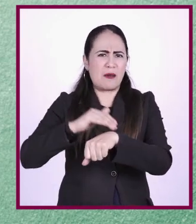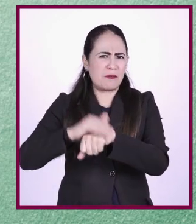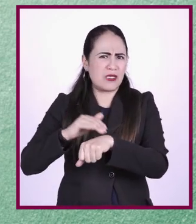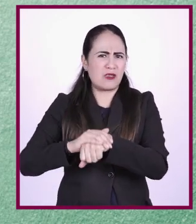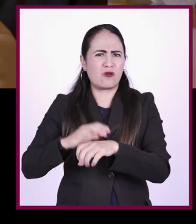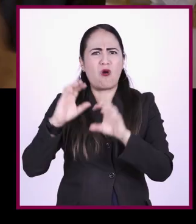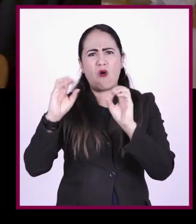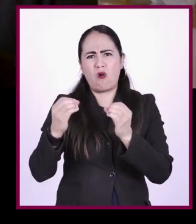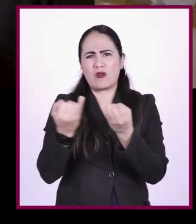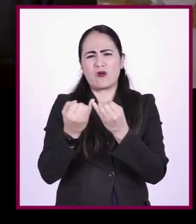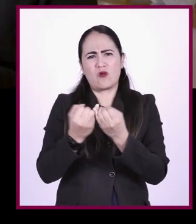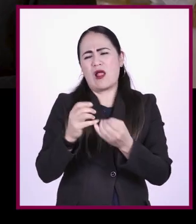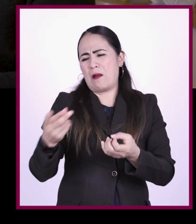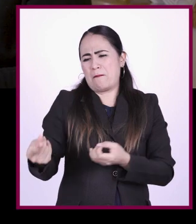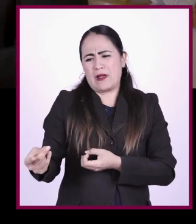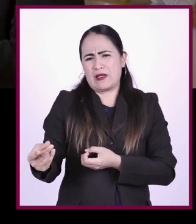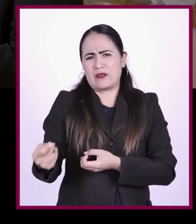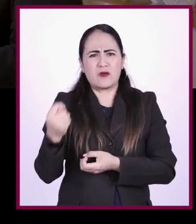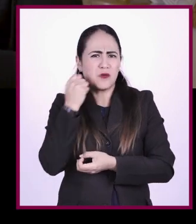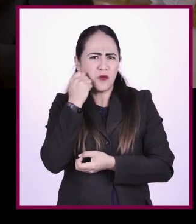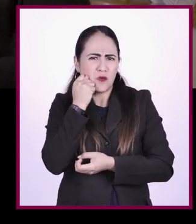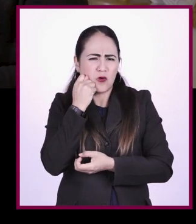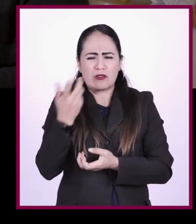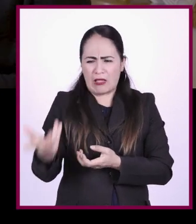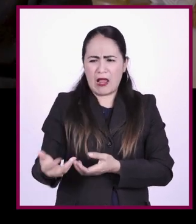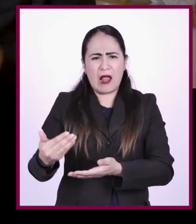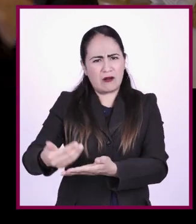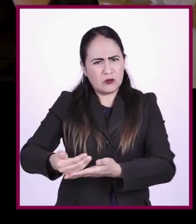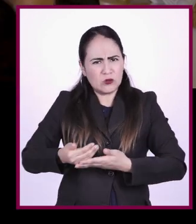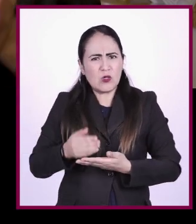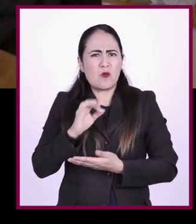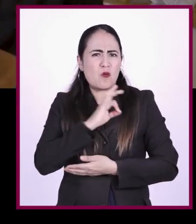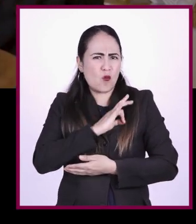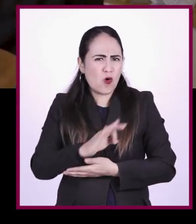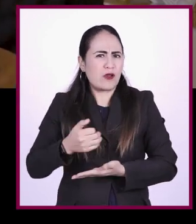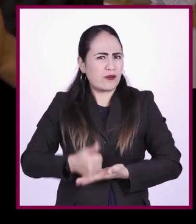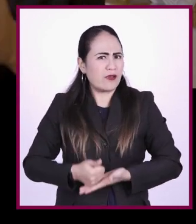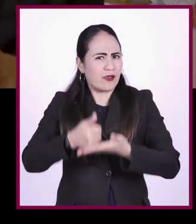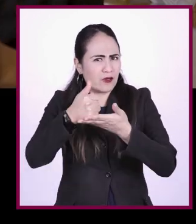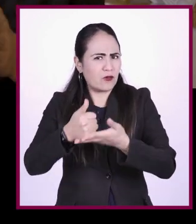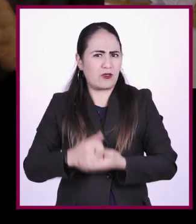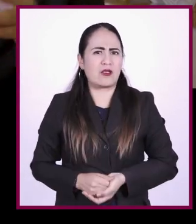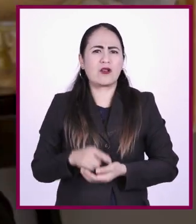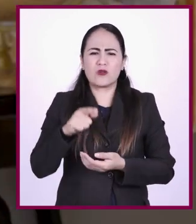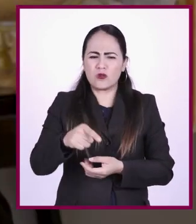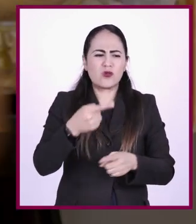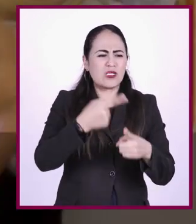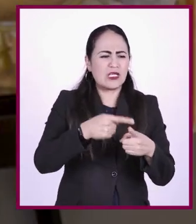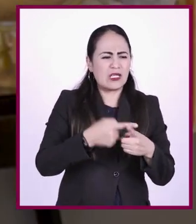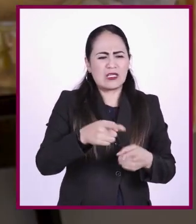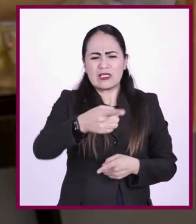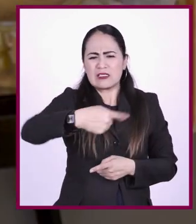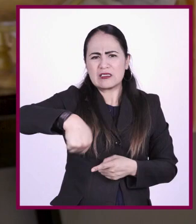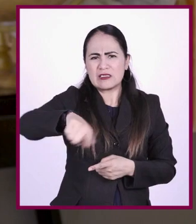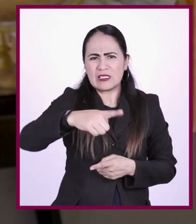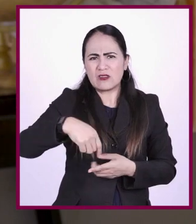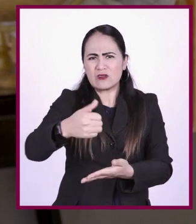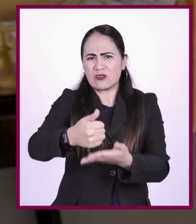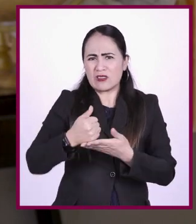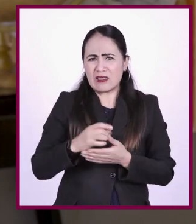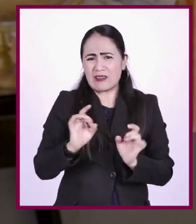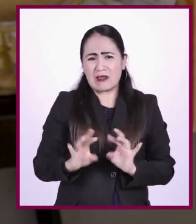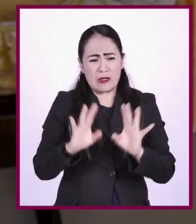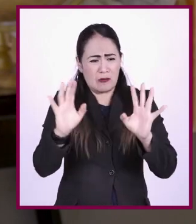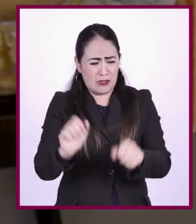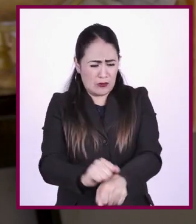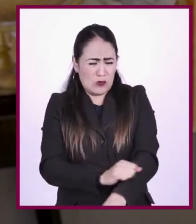Familiares, amigos, bueno, hasta la compañía de tu perrito o tu Nishi puede ser de gran ayuda. La idea es que veas tu red de apoyo y pidas ayuda